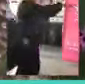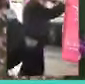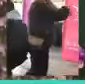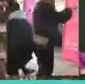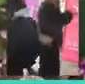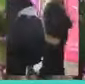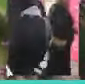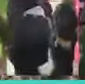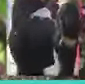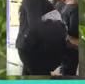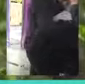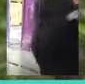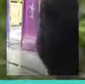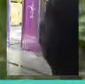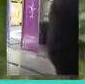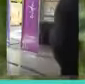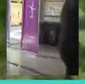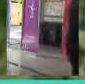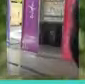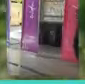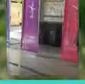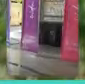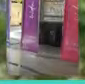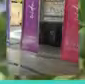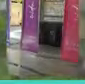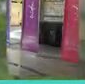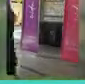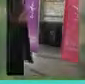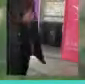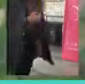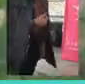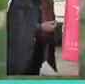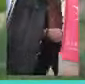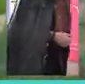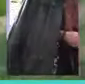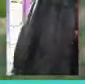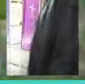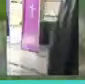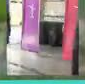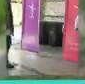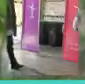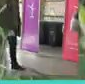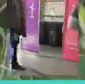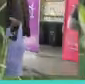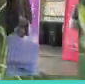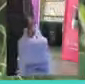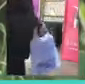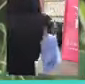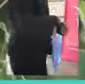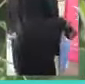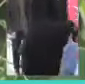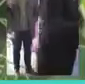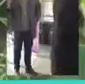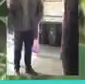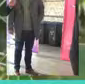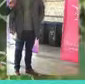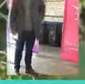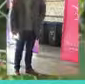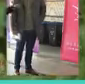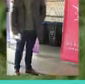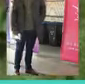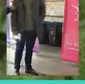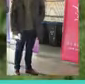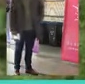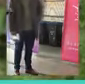que estamos llenos de cemento, se ha perdido muchas áreas verdes. Todos vamos a poder